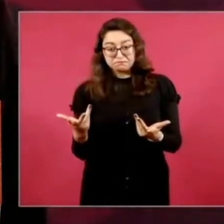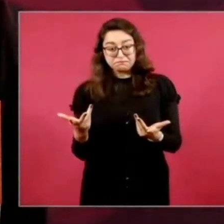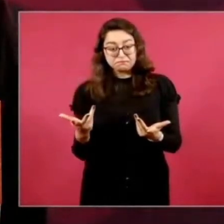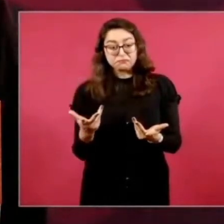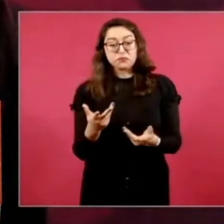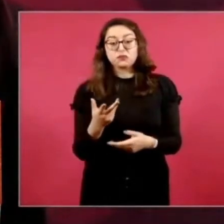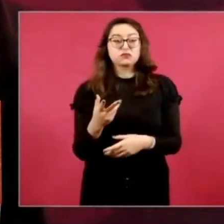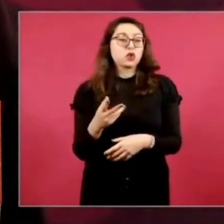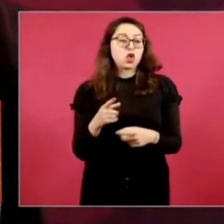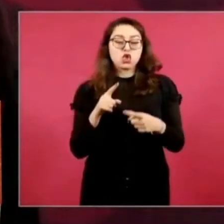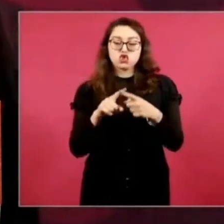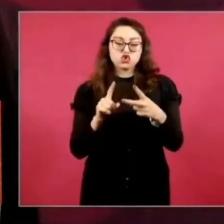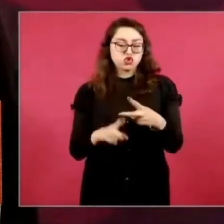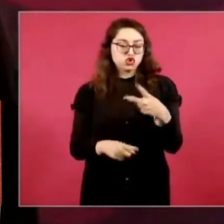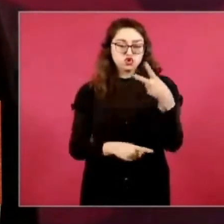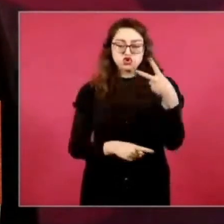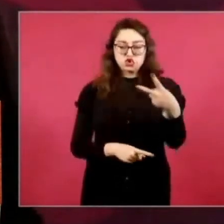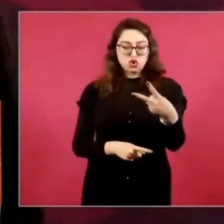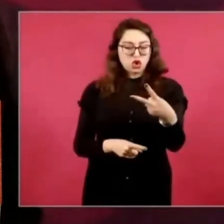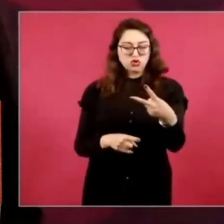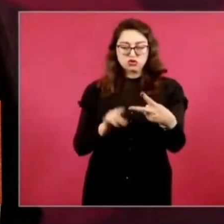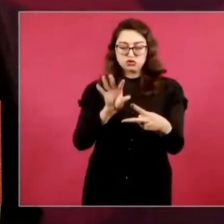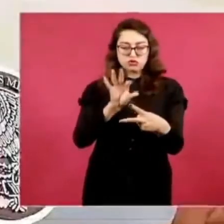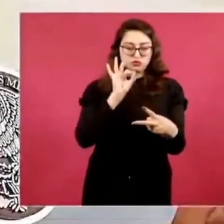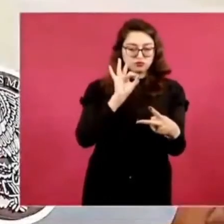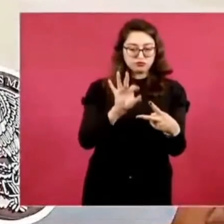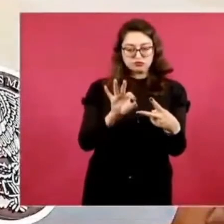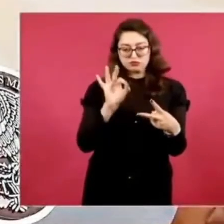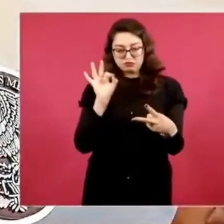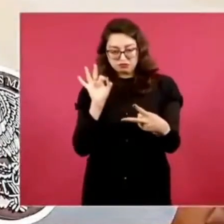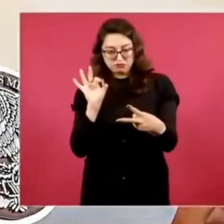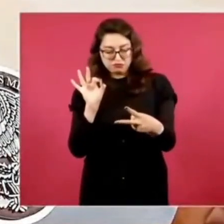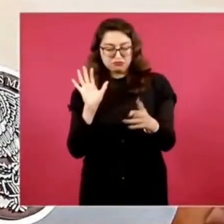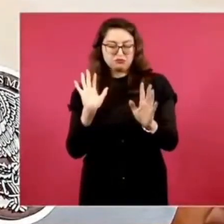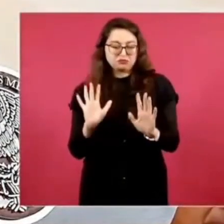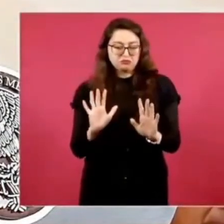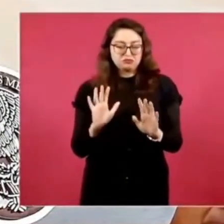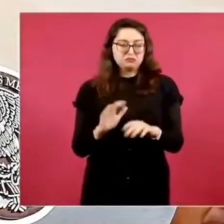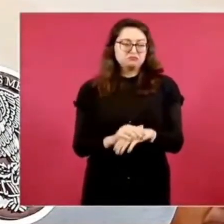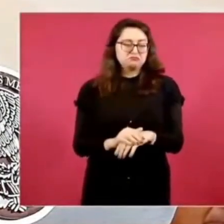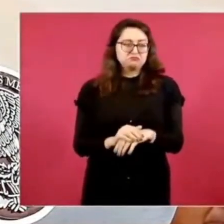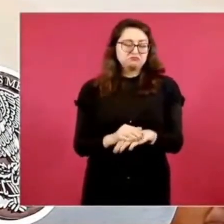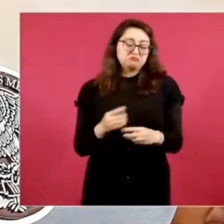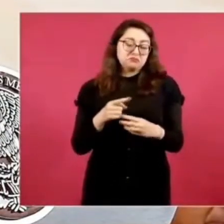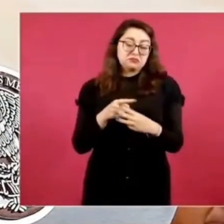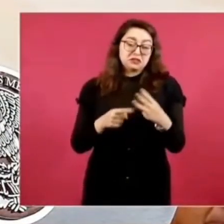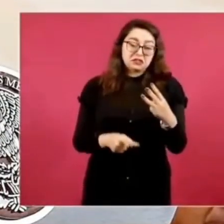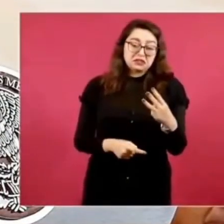dos opciones, ¿no? Hay otras, o tres.